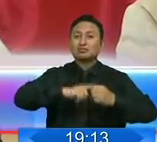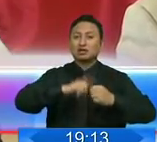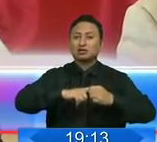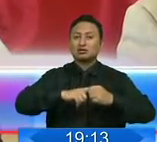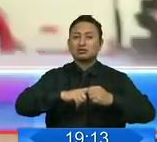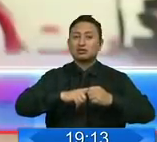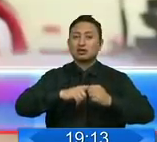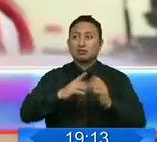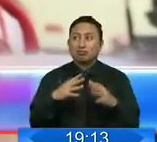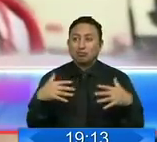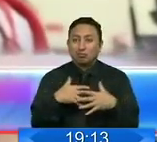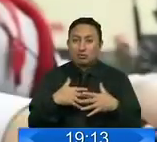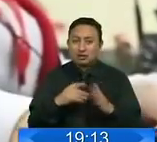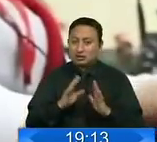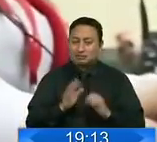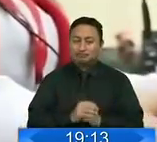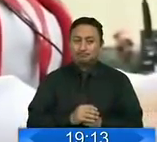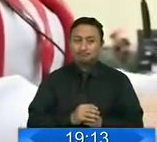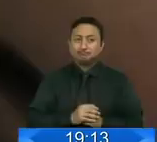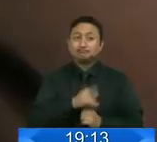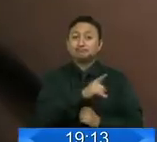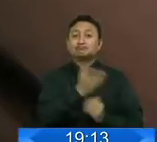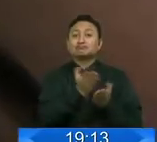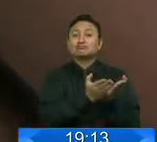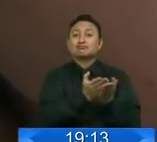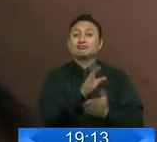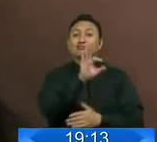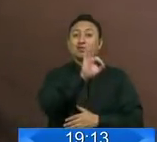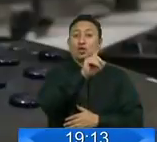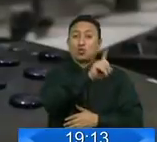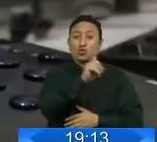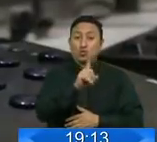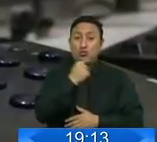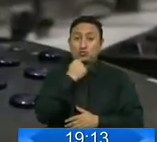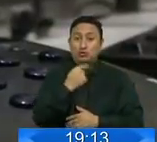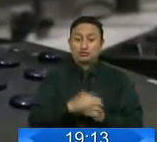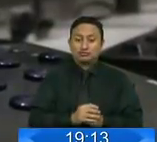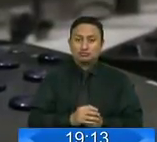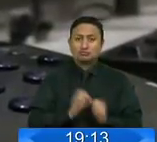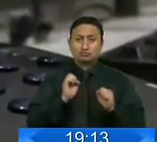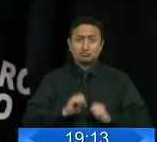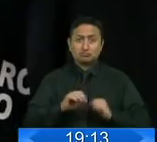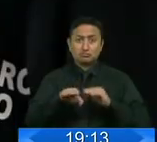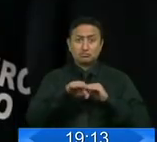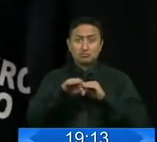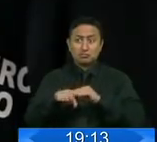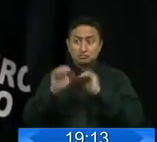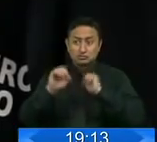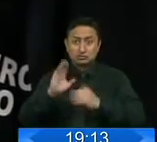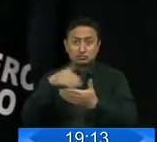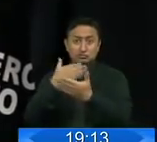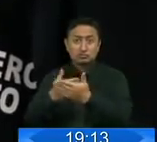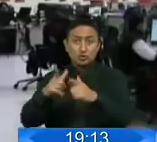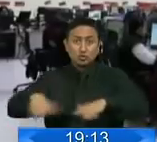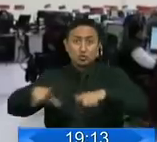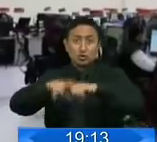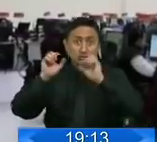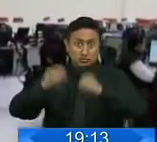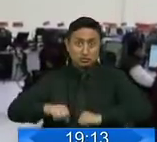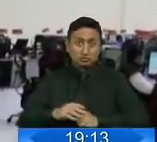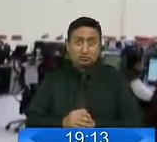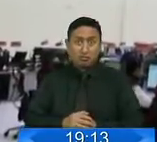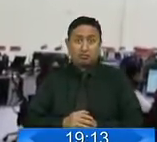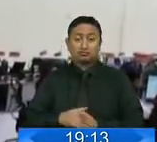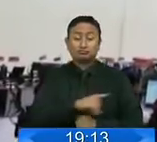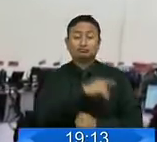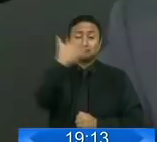miedo. Desde el servicio del ECU 911 se responde, se afirma que la asistencia habría llegado al sitio denunciado por el alcalde